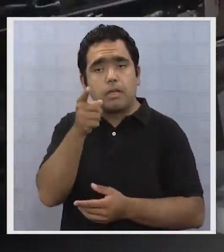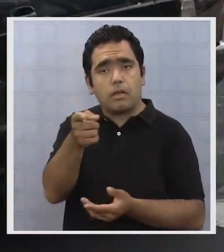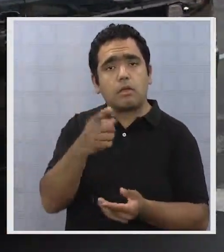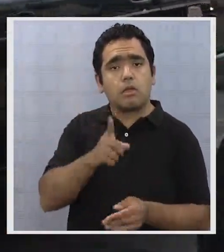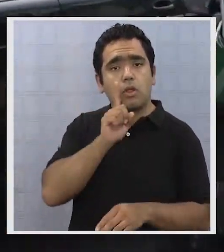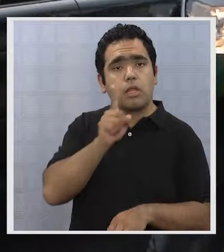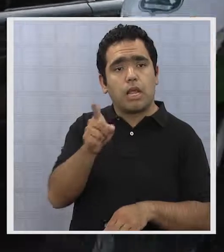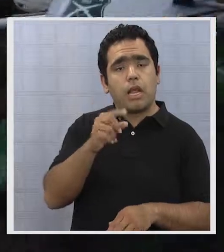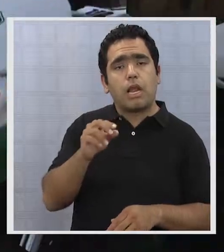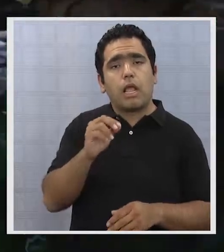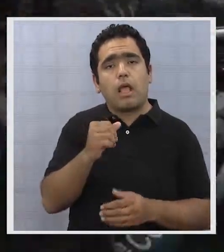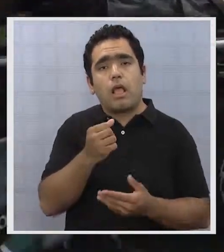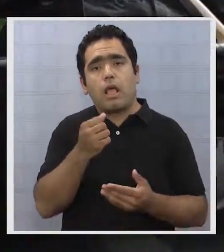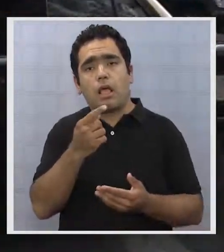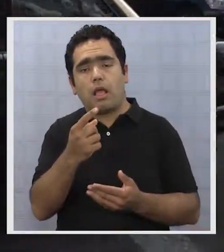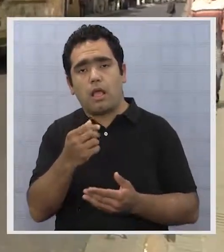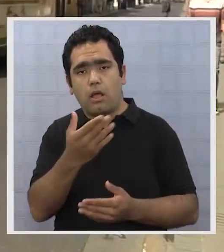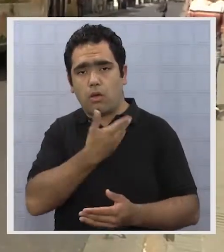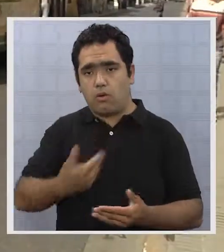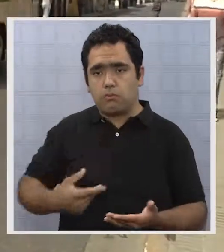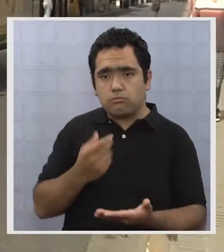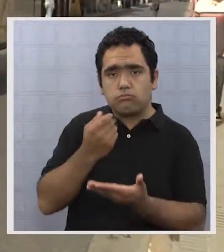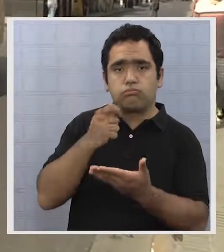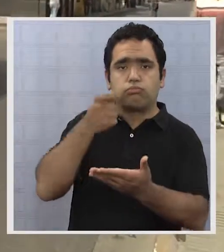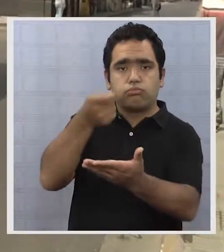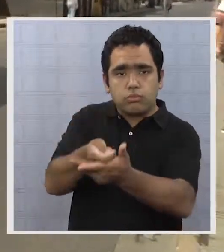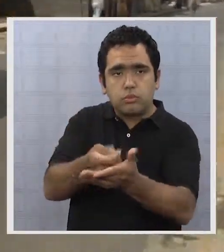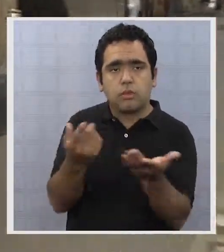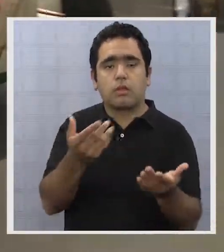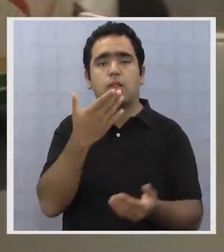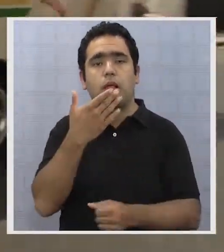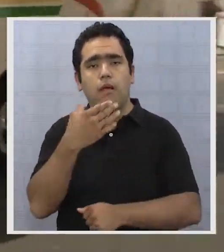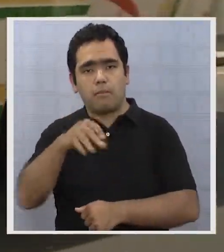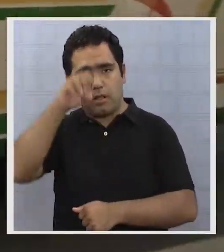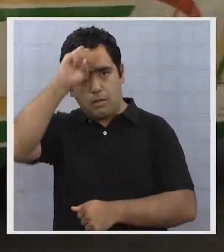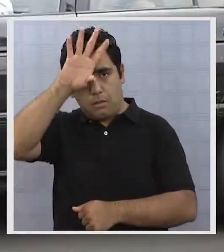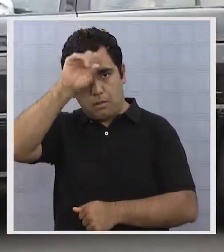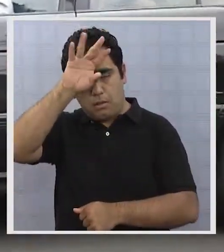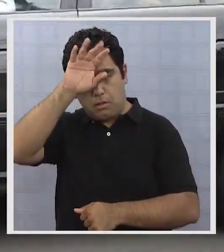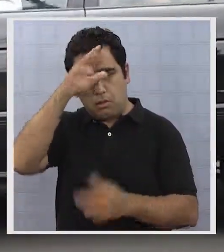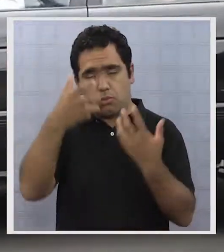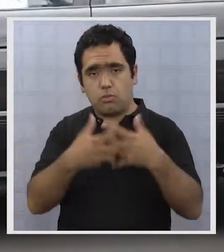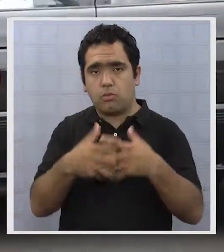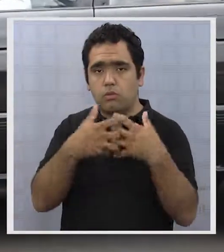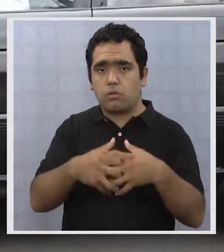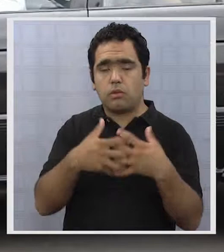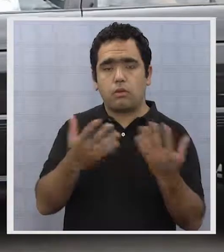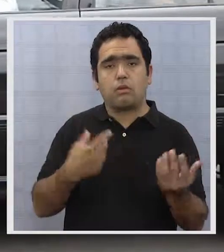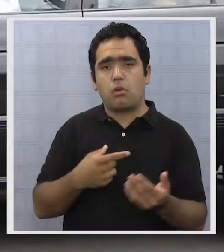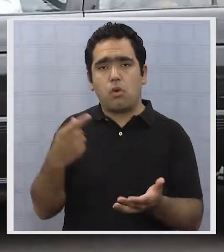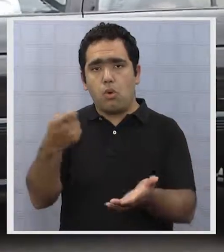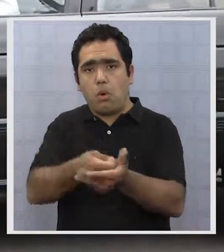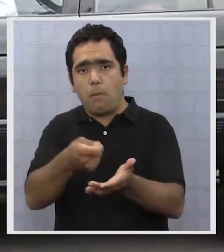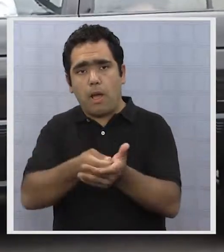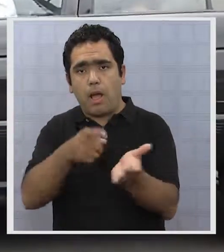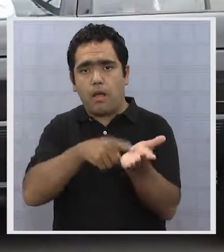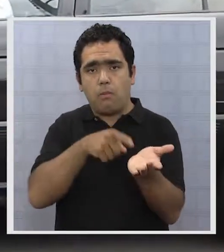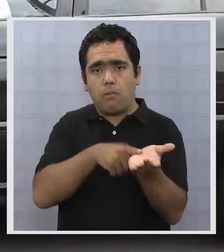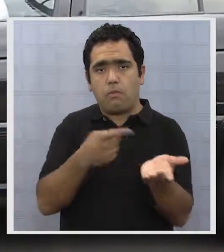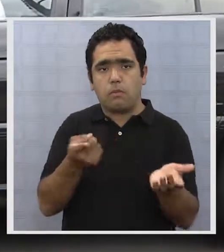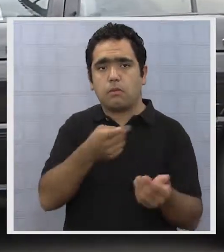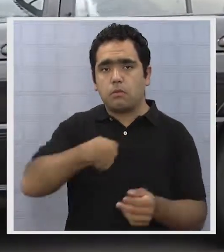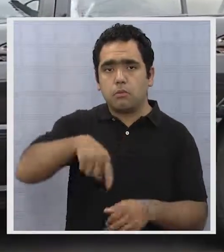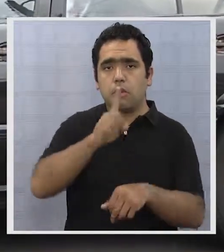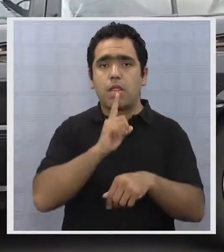microbuseros, quienes tienen un subsidio estatal para estabilizar precios, e incluso industrias como la minería no pagan este gravamen.